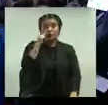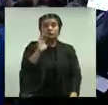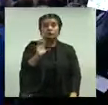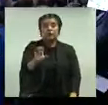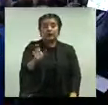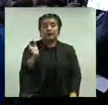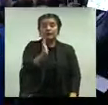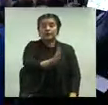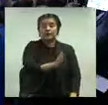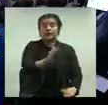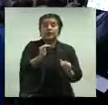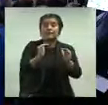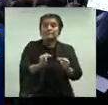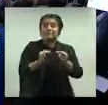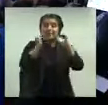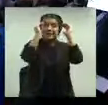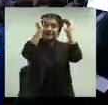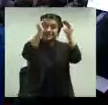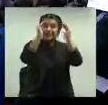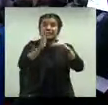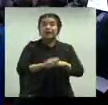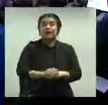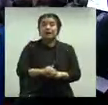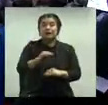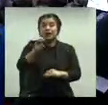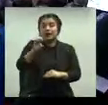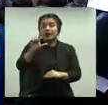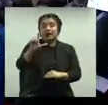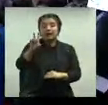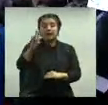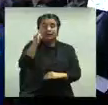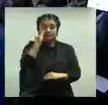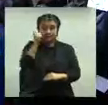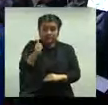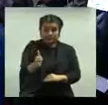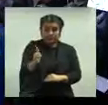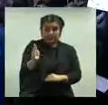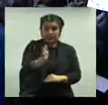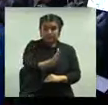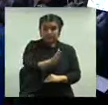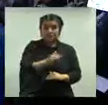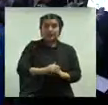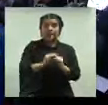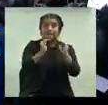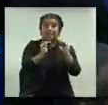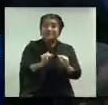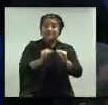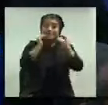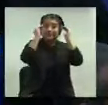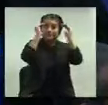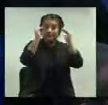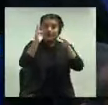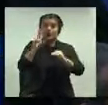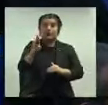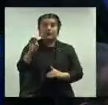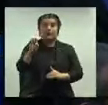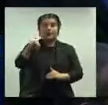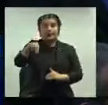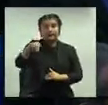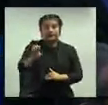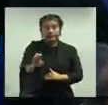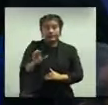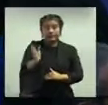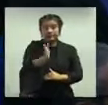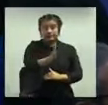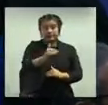Amayoa Palacios. Magistrada Elvia Esther Velázquez Sagastume. Magistrado René Guillermo